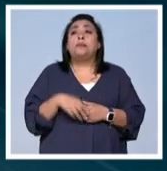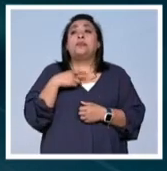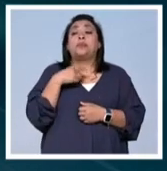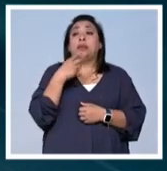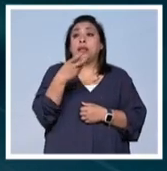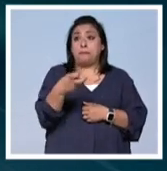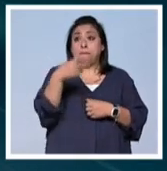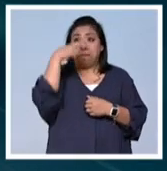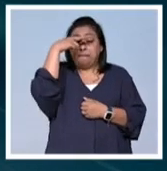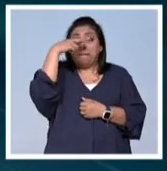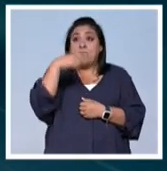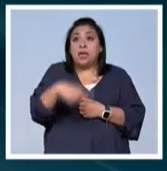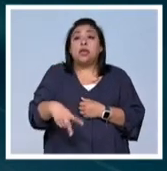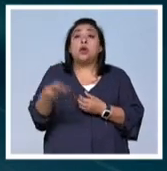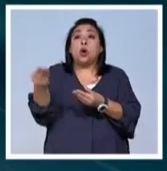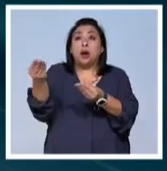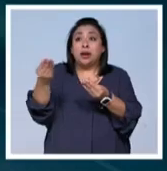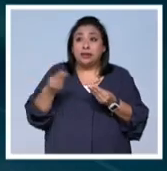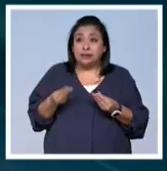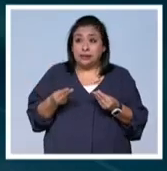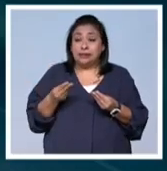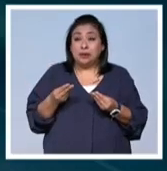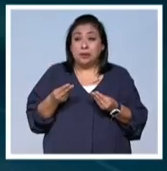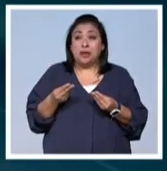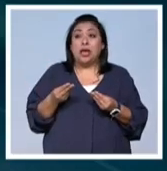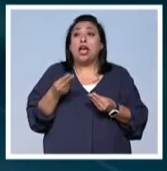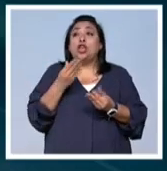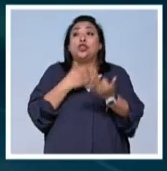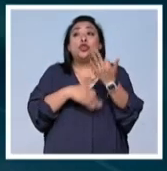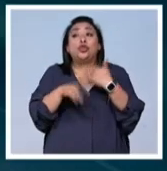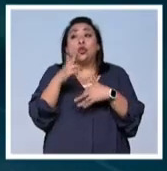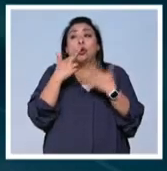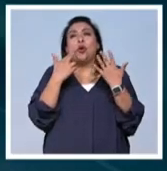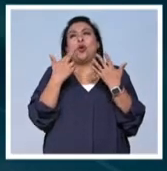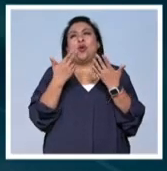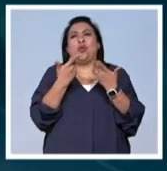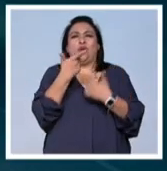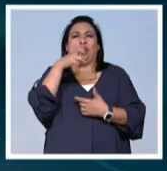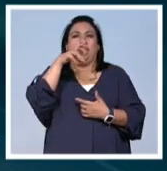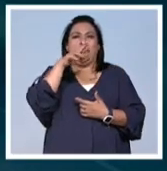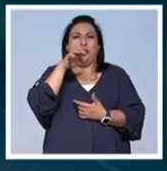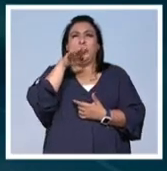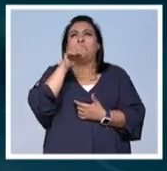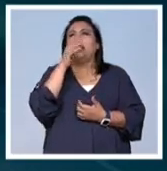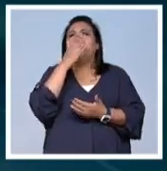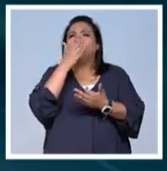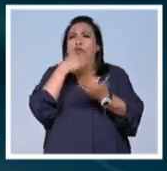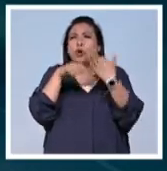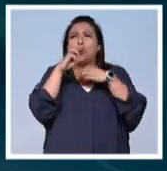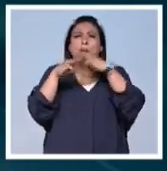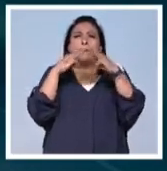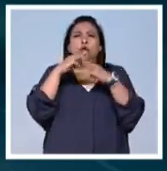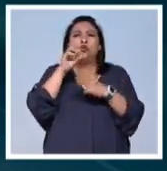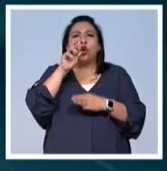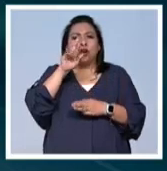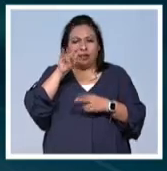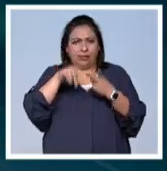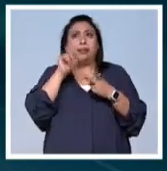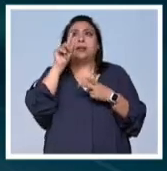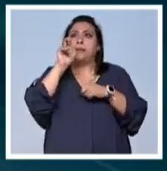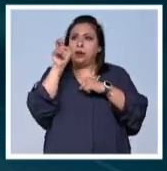ese momento México estaba recibiendo todo el galeón de manila todo el mundo Oriental pero todo el mundo también